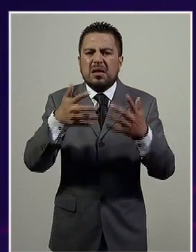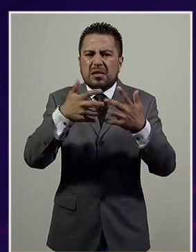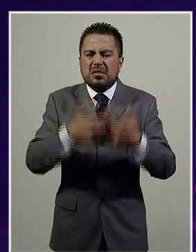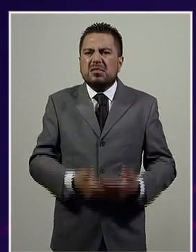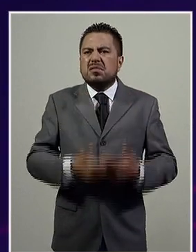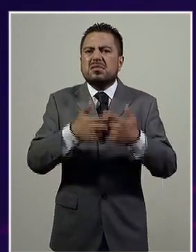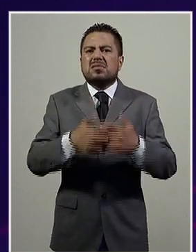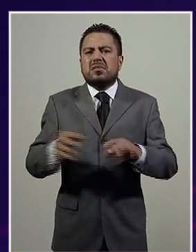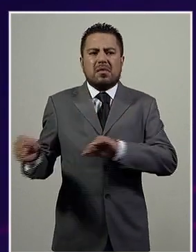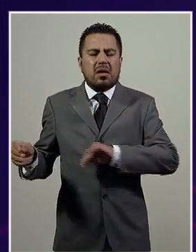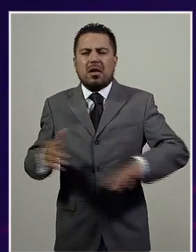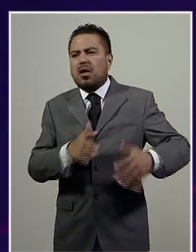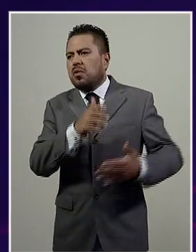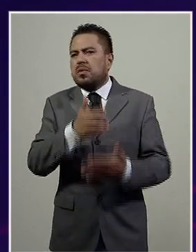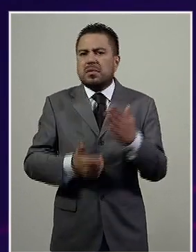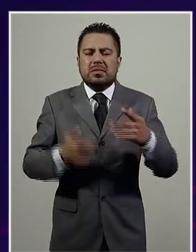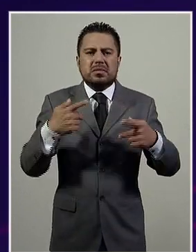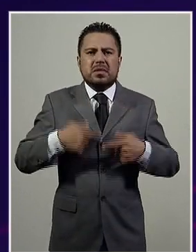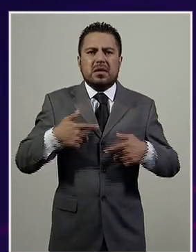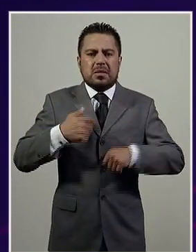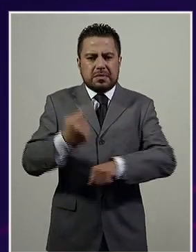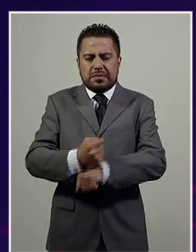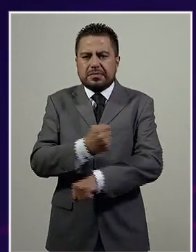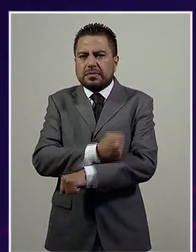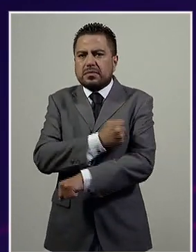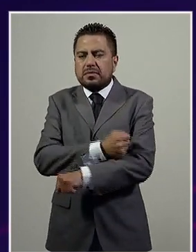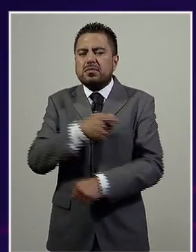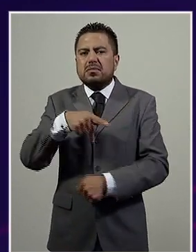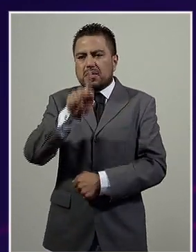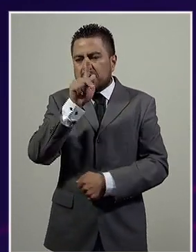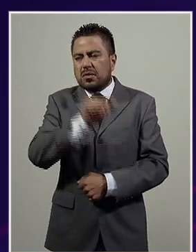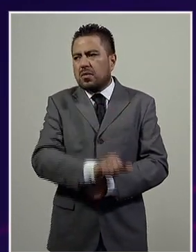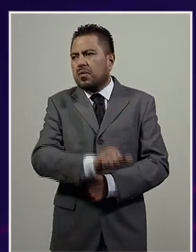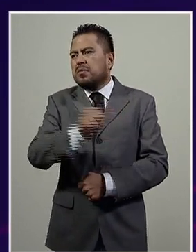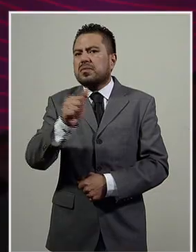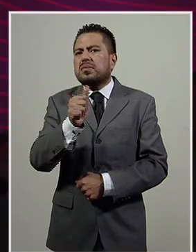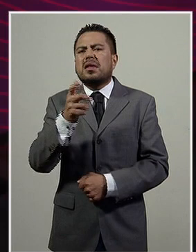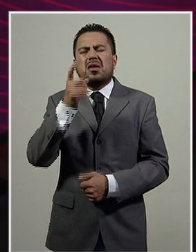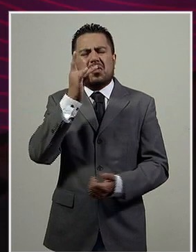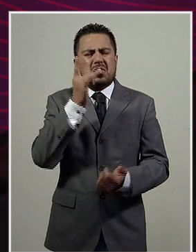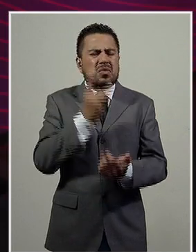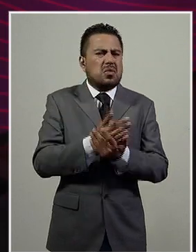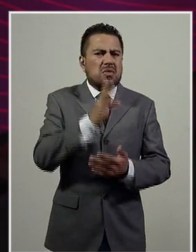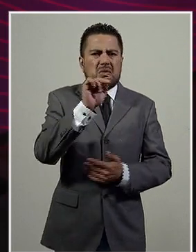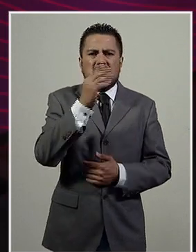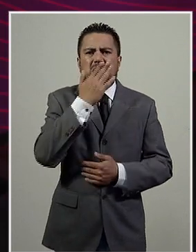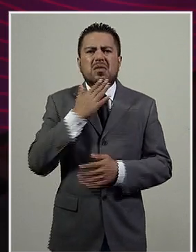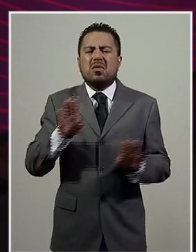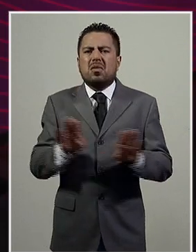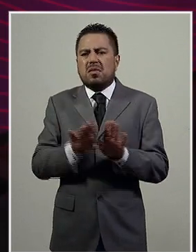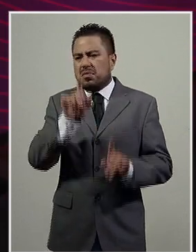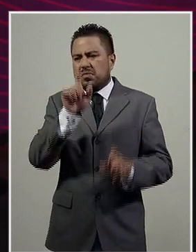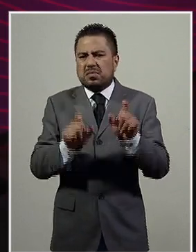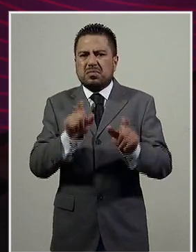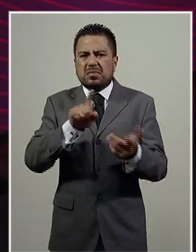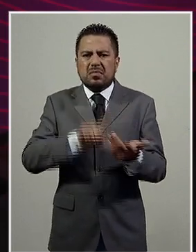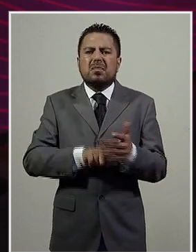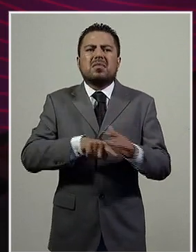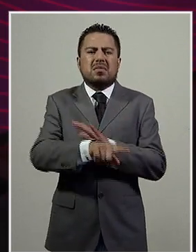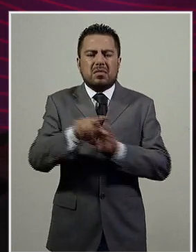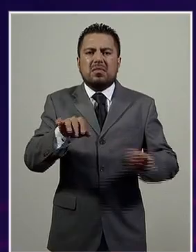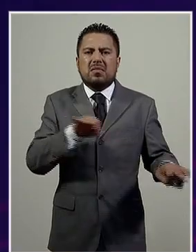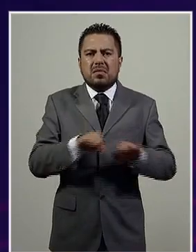empresas dejando de contratar a las personas tatuadas? Pero también hay otra, no es nada más cómo te estigmatizan en el ingreso